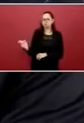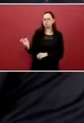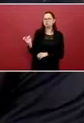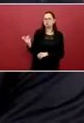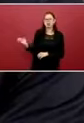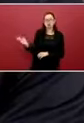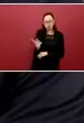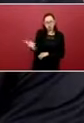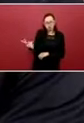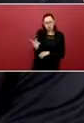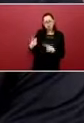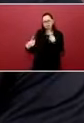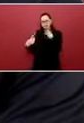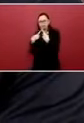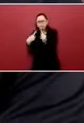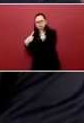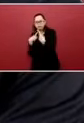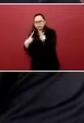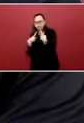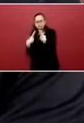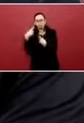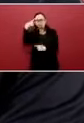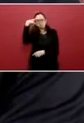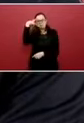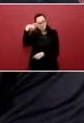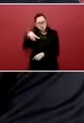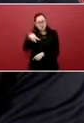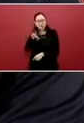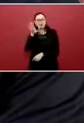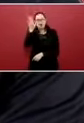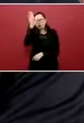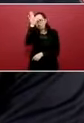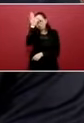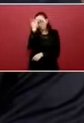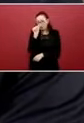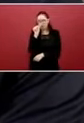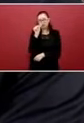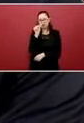reuniendo para ponerse de acuerdo.